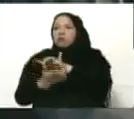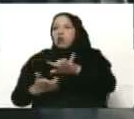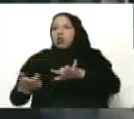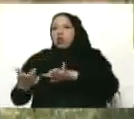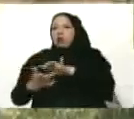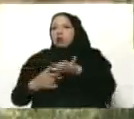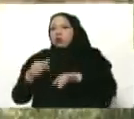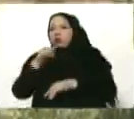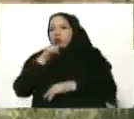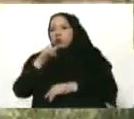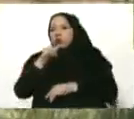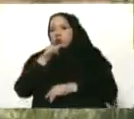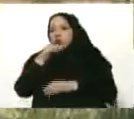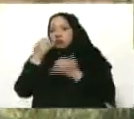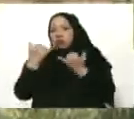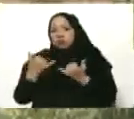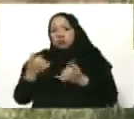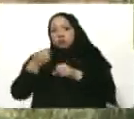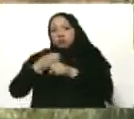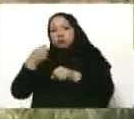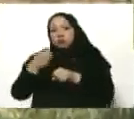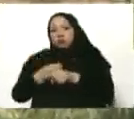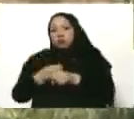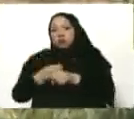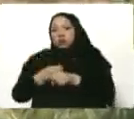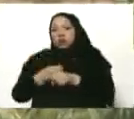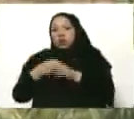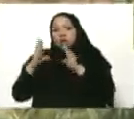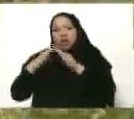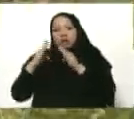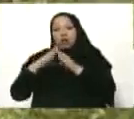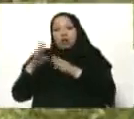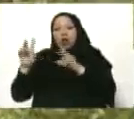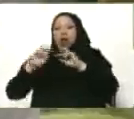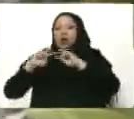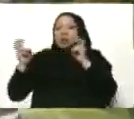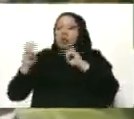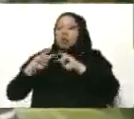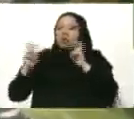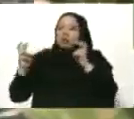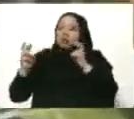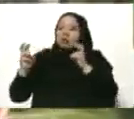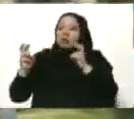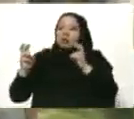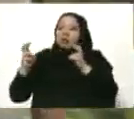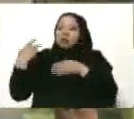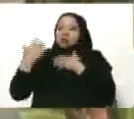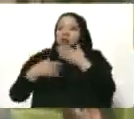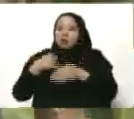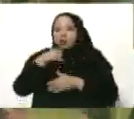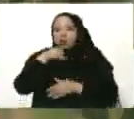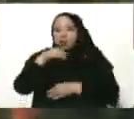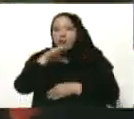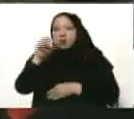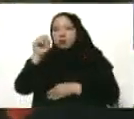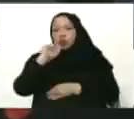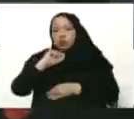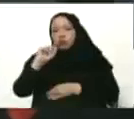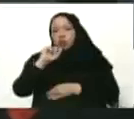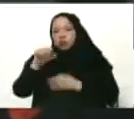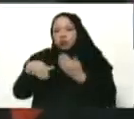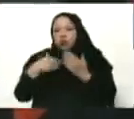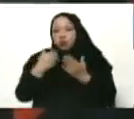el grado de, ya de compromiso que tenga la vivienda en función al tema del deslave. También hoy aquí está con nosotros y en el mismo despliegue está el